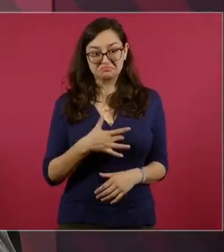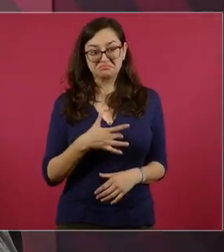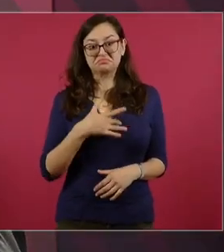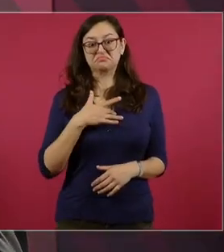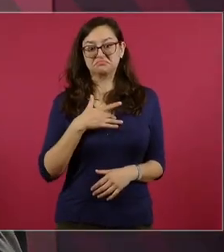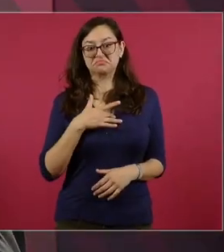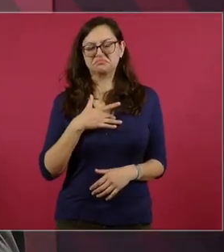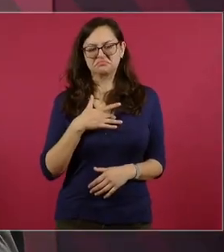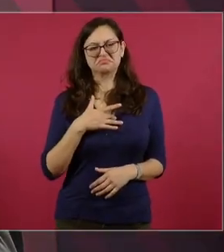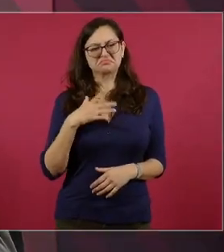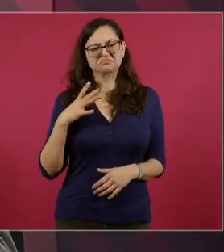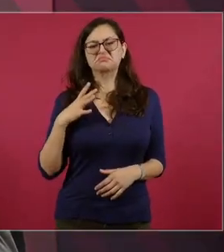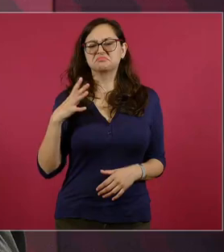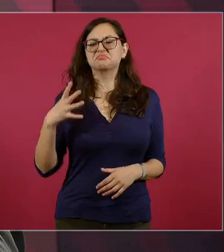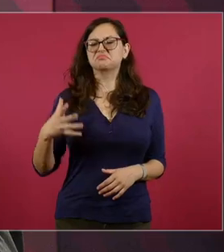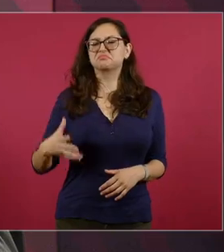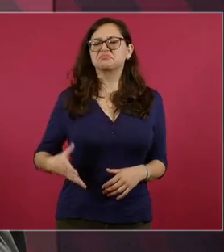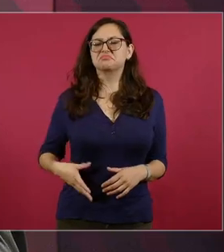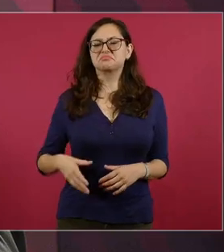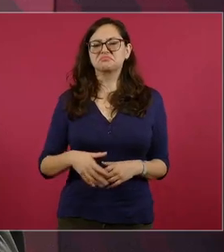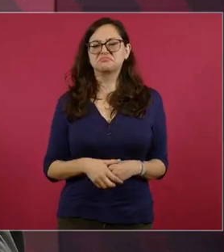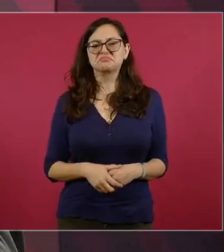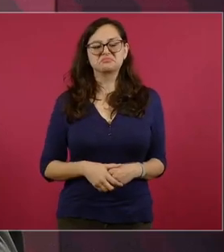la campaña de AMLO,